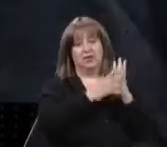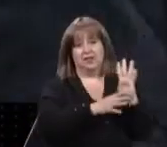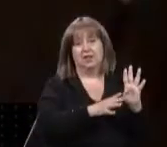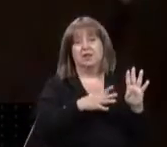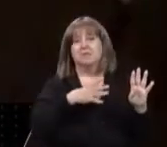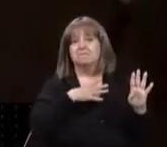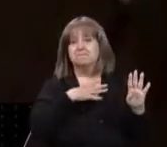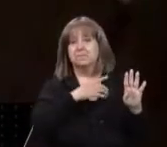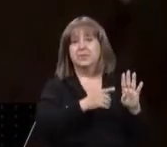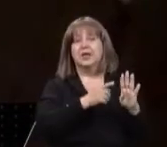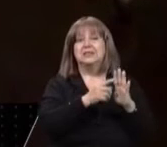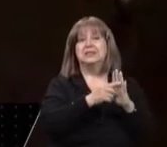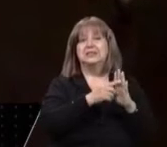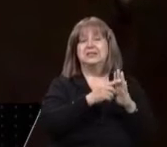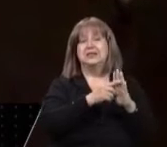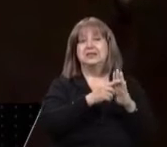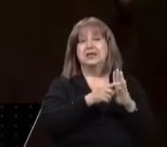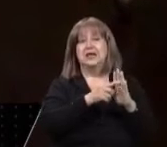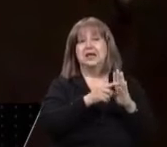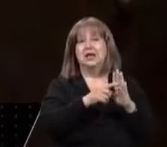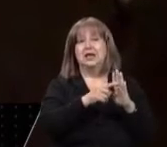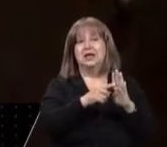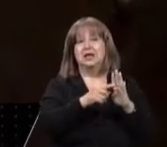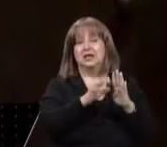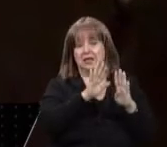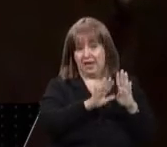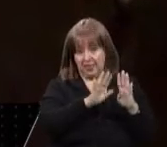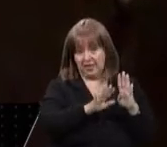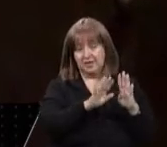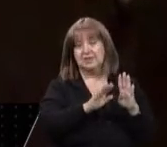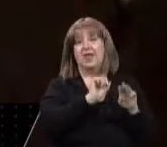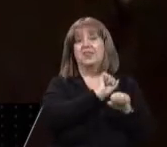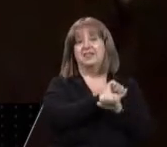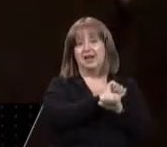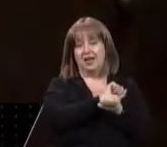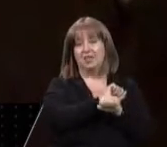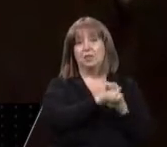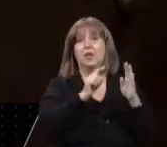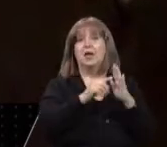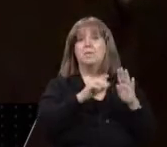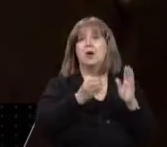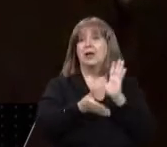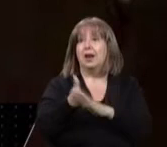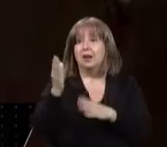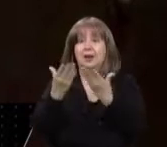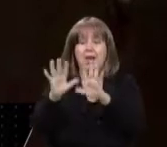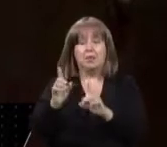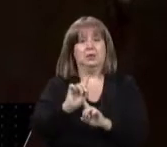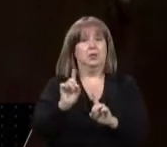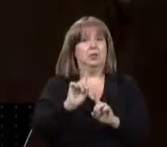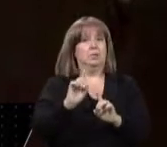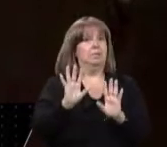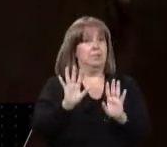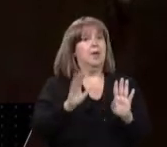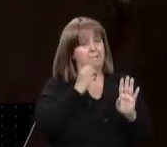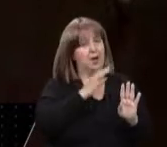el procesamiento si en caso de que ellos estuvieran en libertad. Por eso es que van a continuar detenidos hasta que se pueda